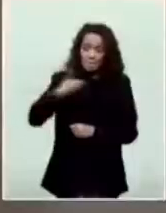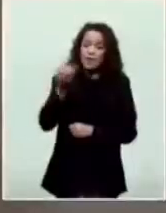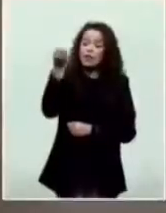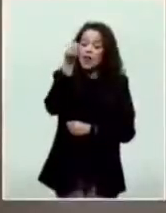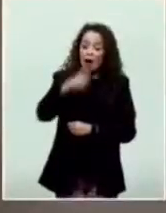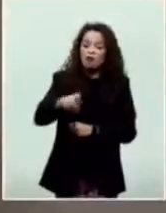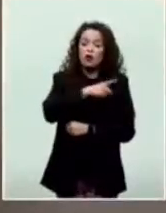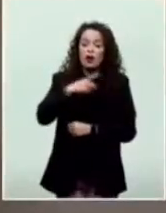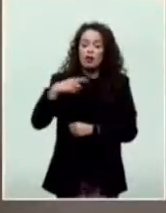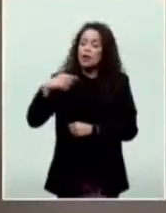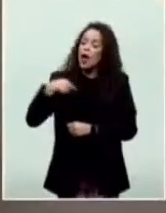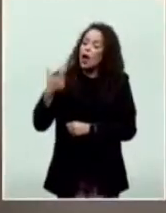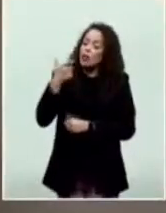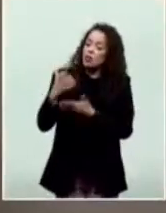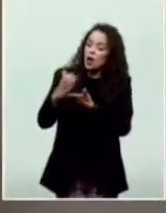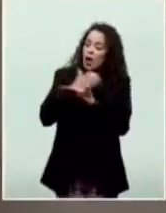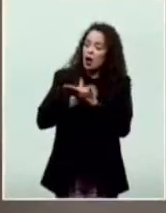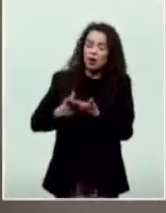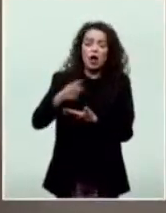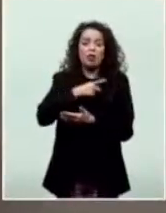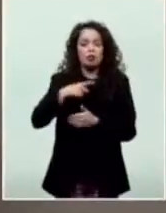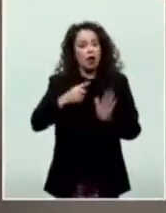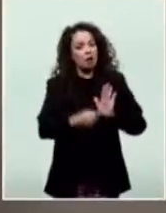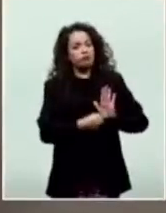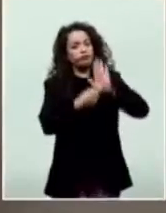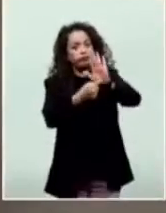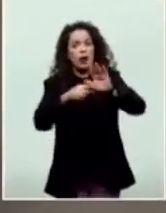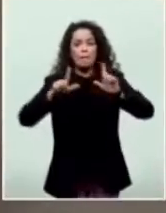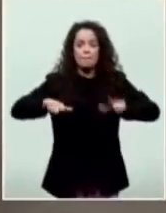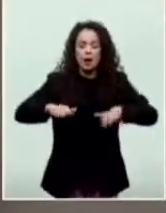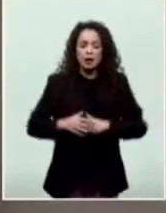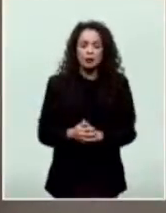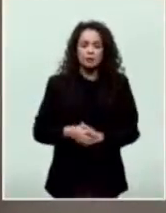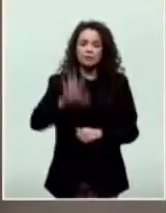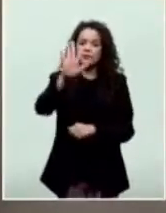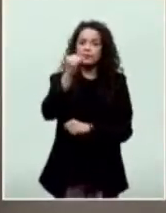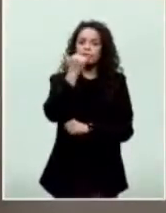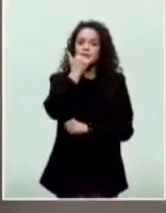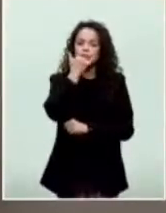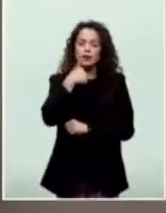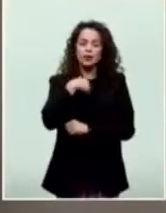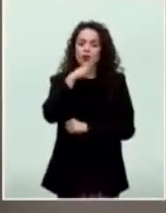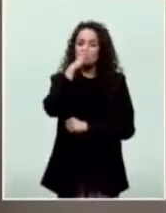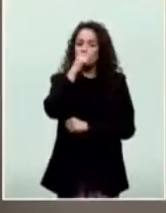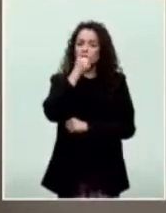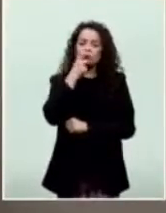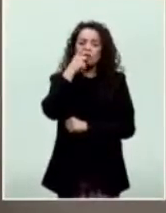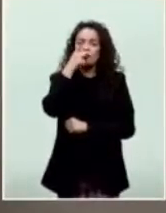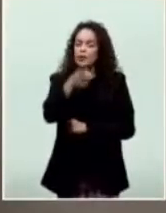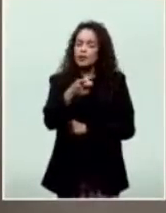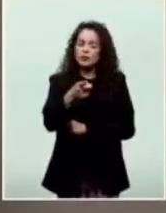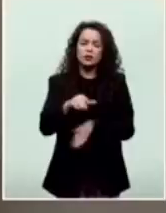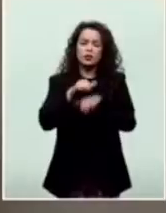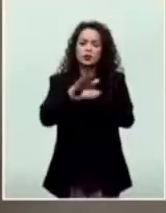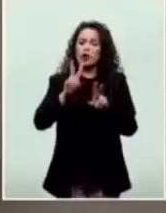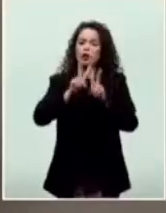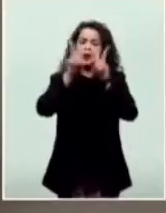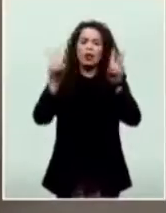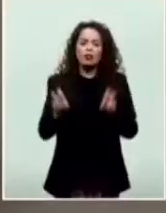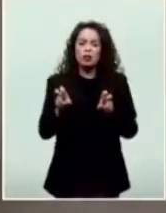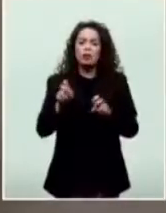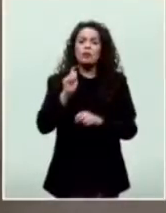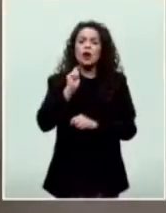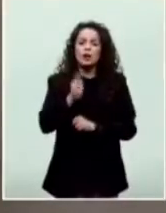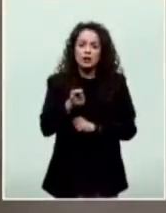Lo único que no puedo hacer ni en una conferencia de prensa ni en una charla de café es pronunciarme sobre temas que